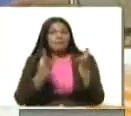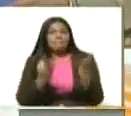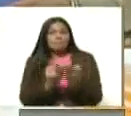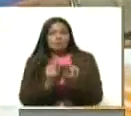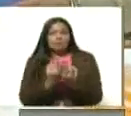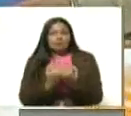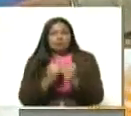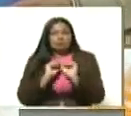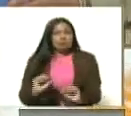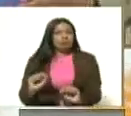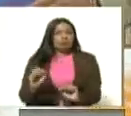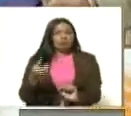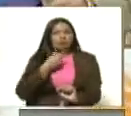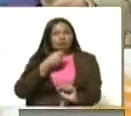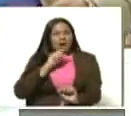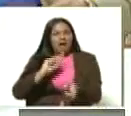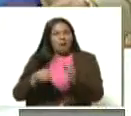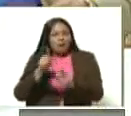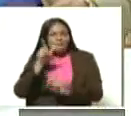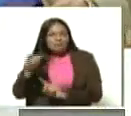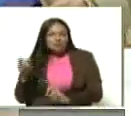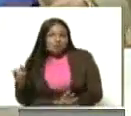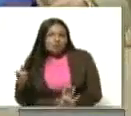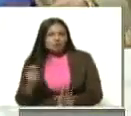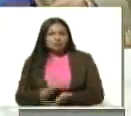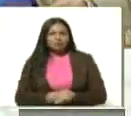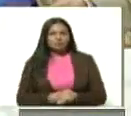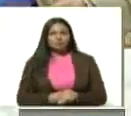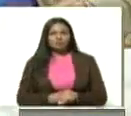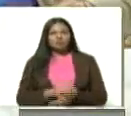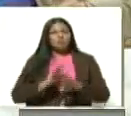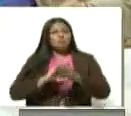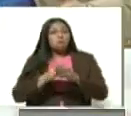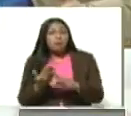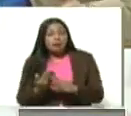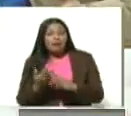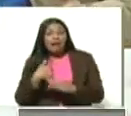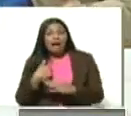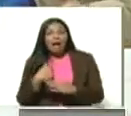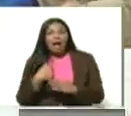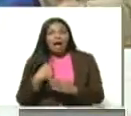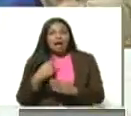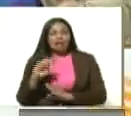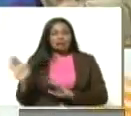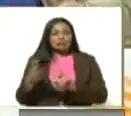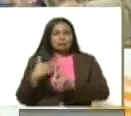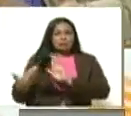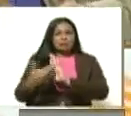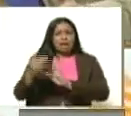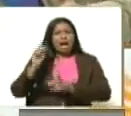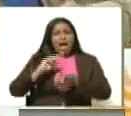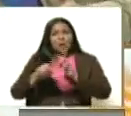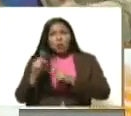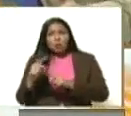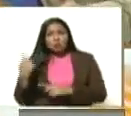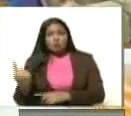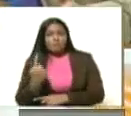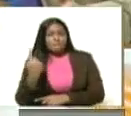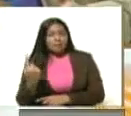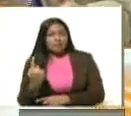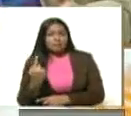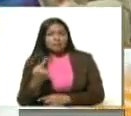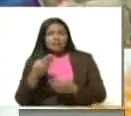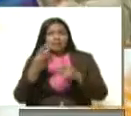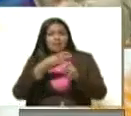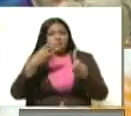crean resistencias. ¿Eso en qué deriva? Bueno, en estas acciones violentas, pero no es nada más en el caso de la